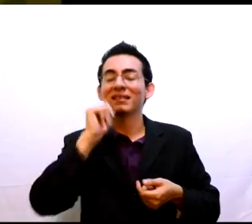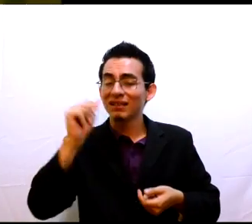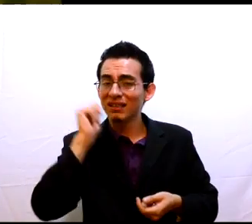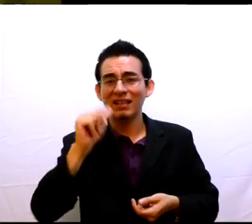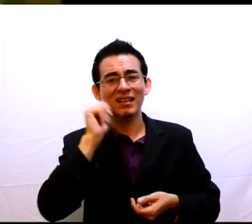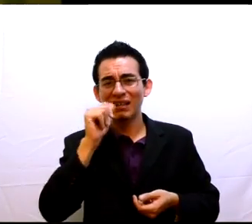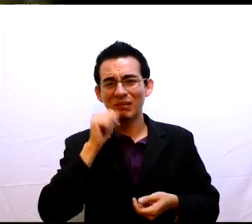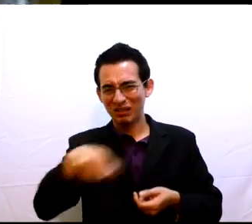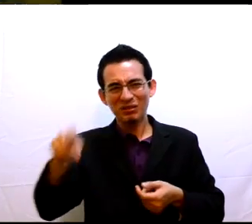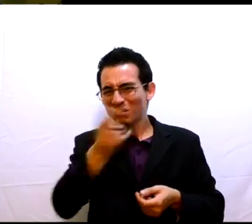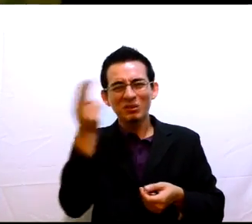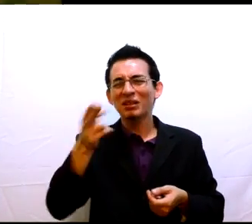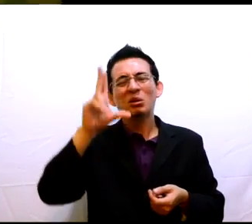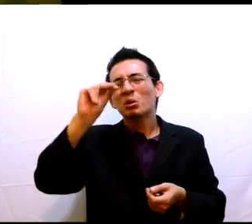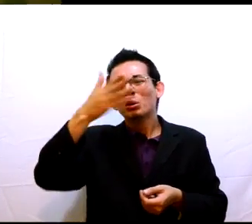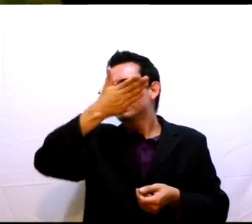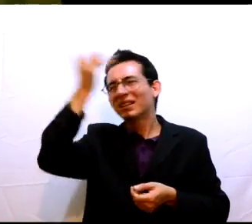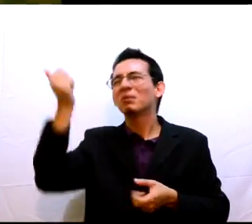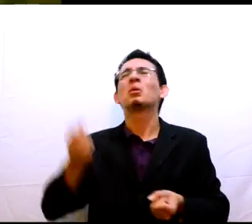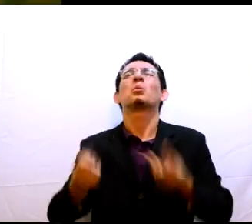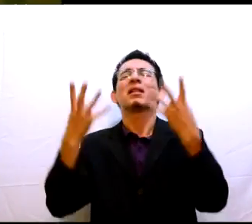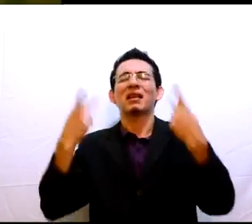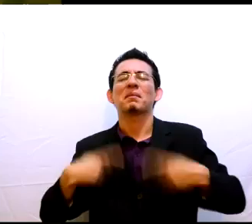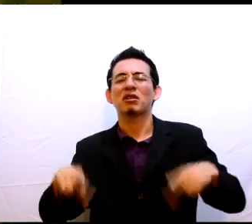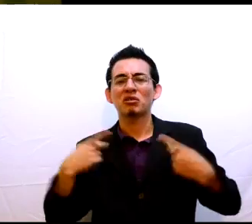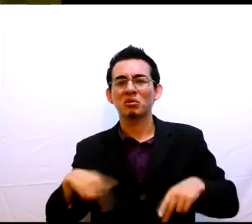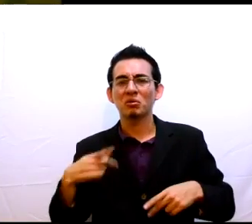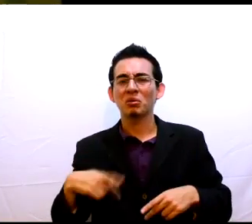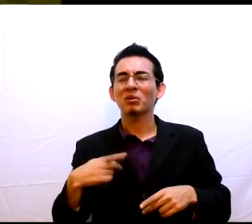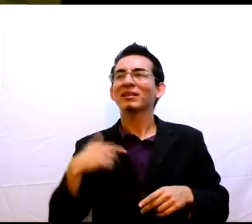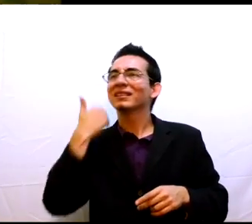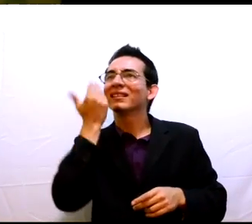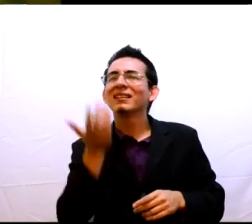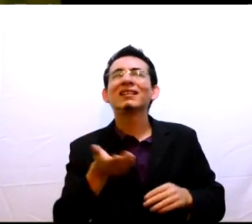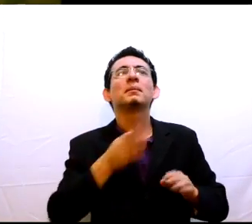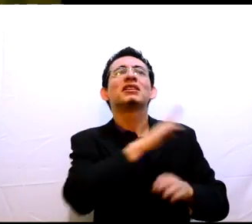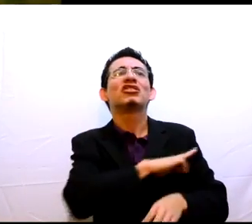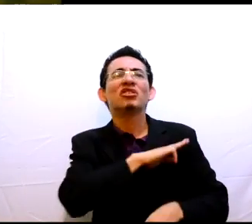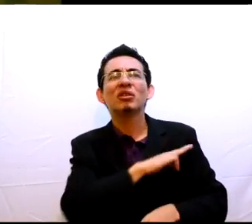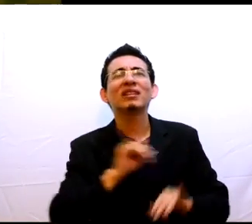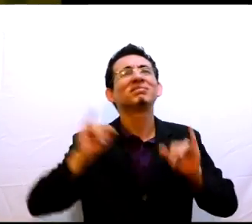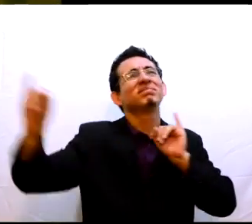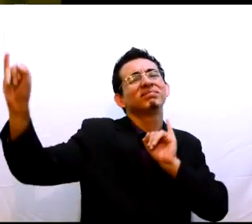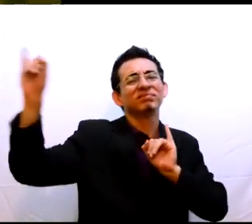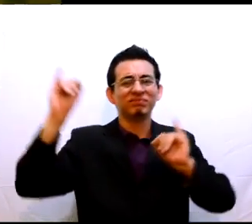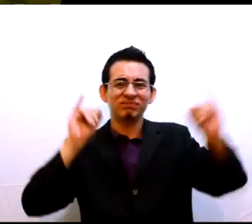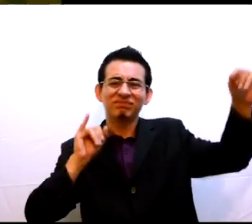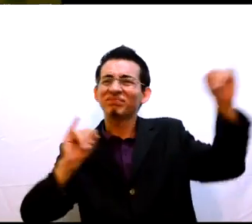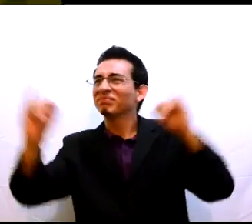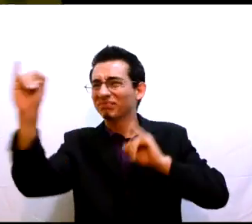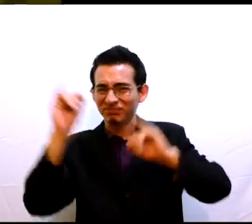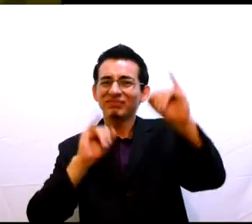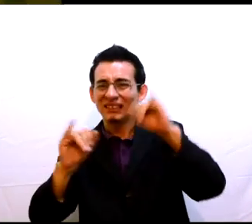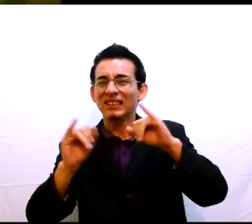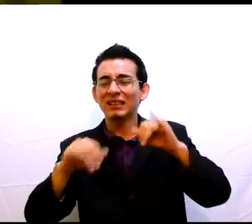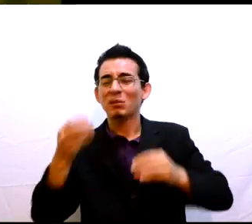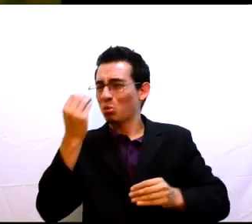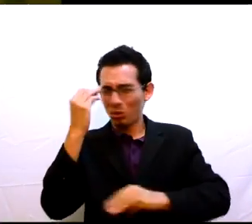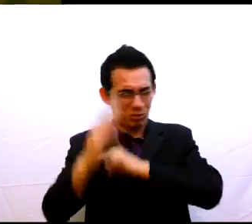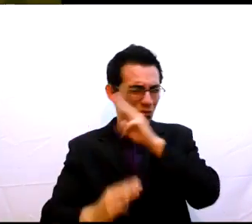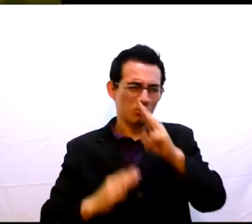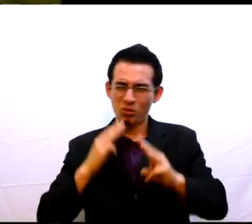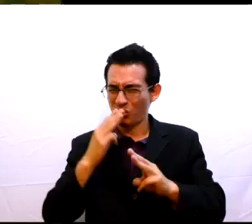ustedes no saben cuánta gente está pidiendo enviar misioneros una de las cosas y desde muchos países del mundo